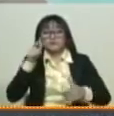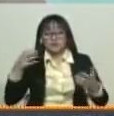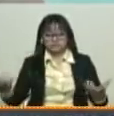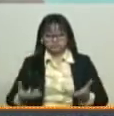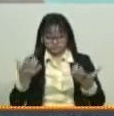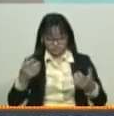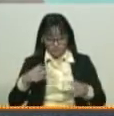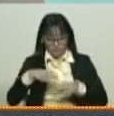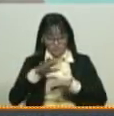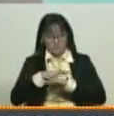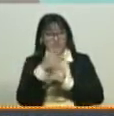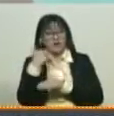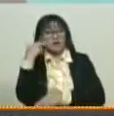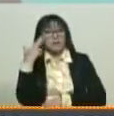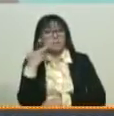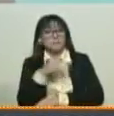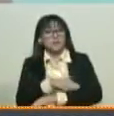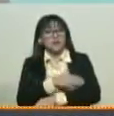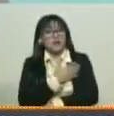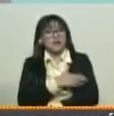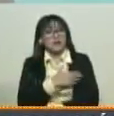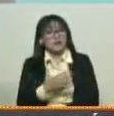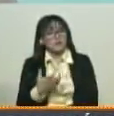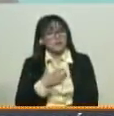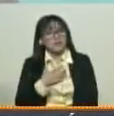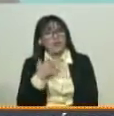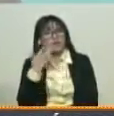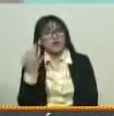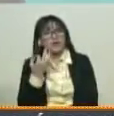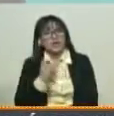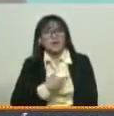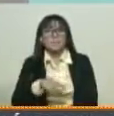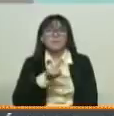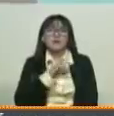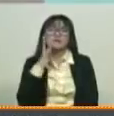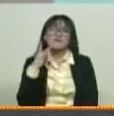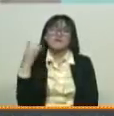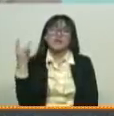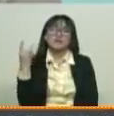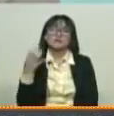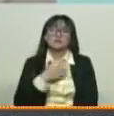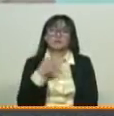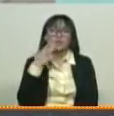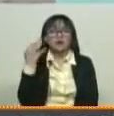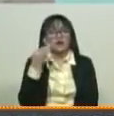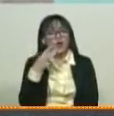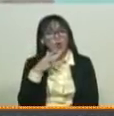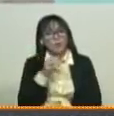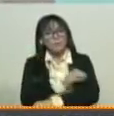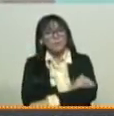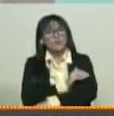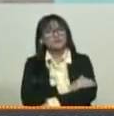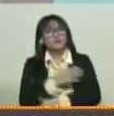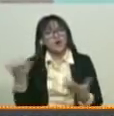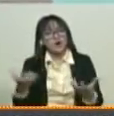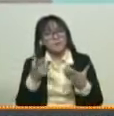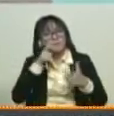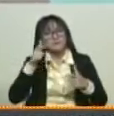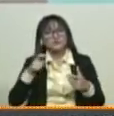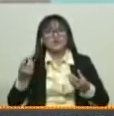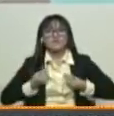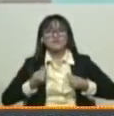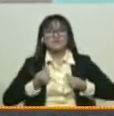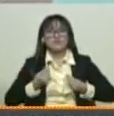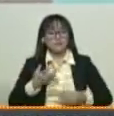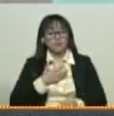color de piel. Y no lo podían creer en España, en Francia, no podían creer que la oposición venezolana quemara gente viva. No